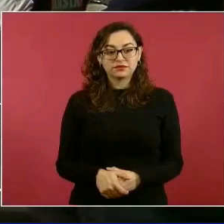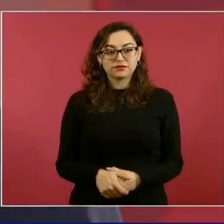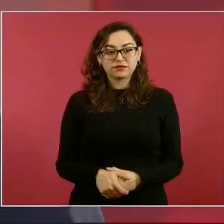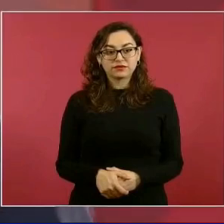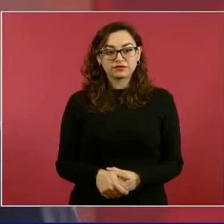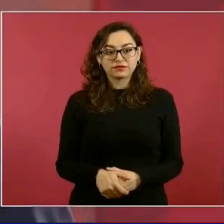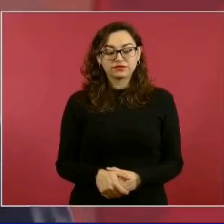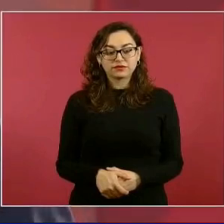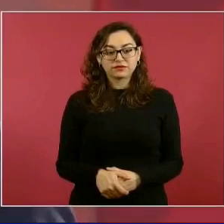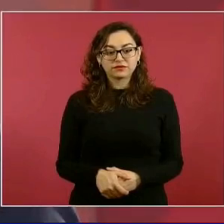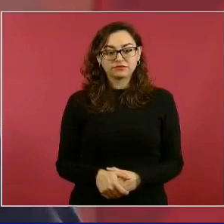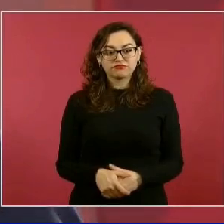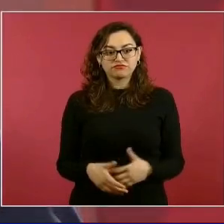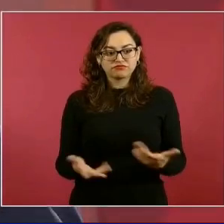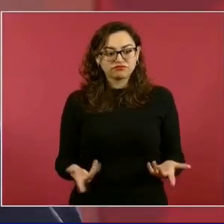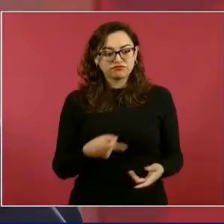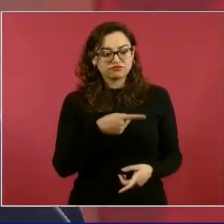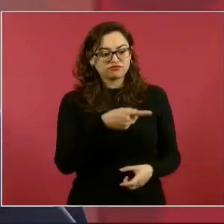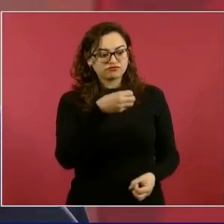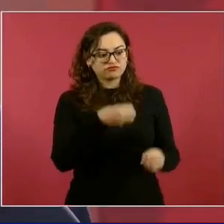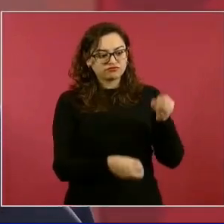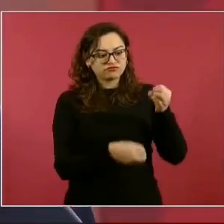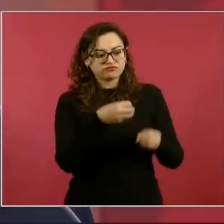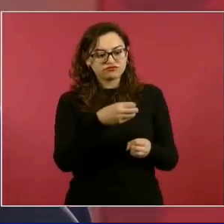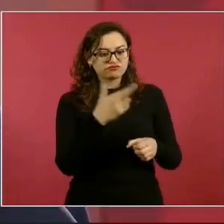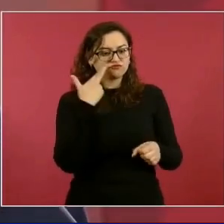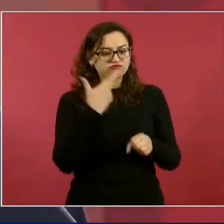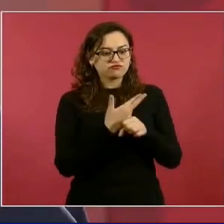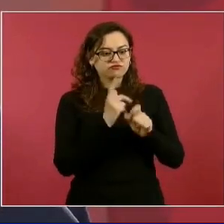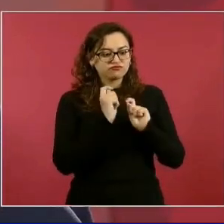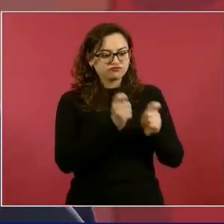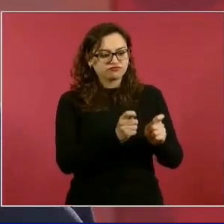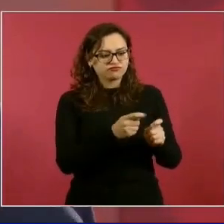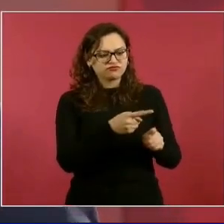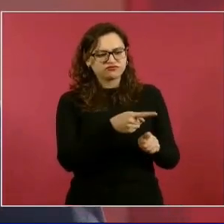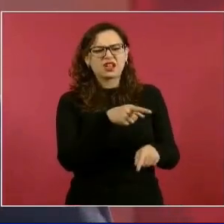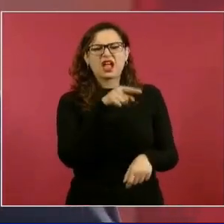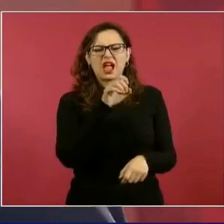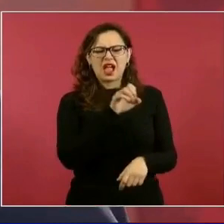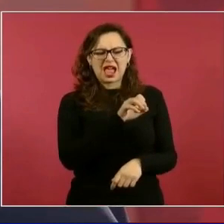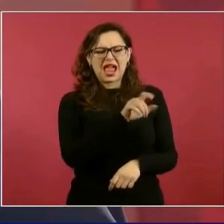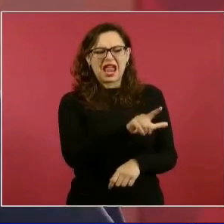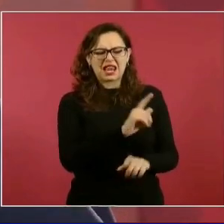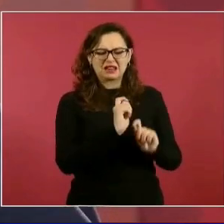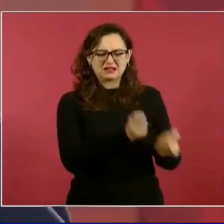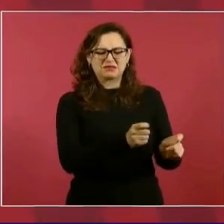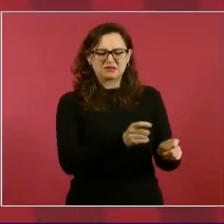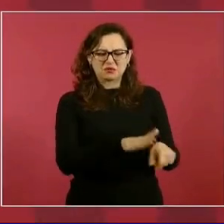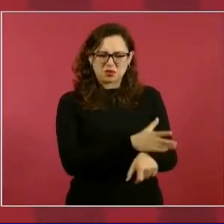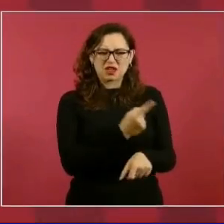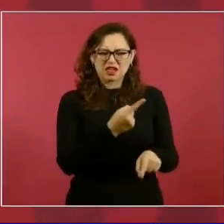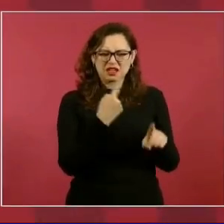¿Por qué el caso de Ayotzinapa, que tiene que ver con Guerrero,